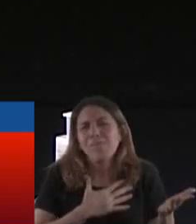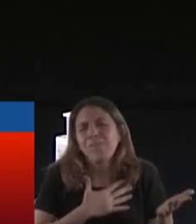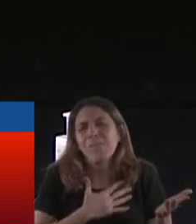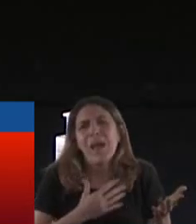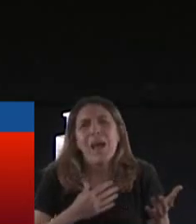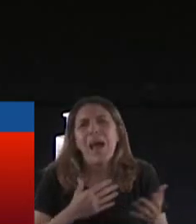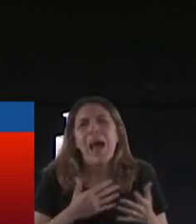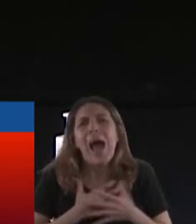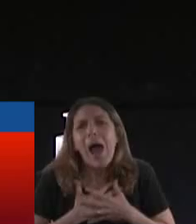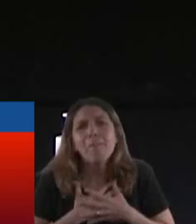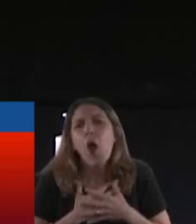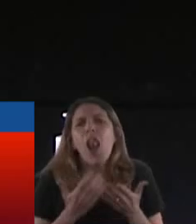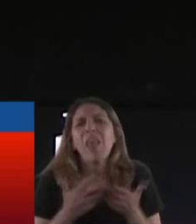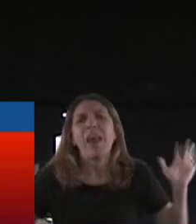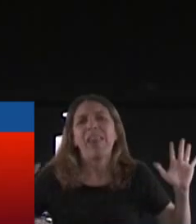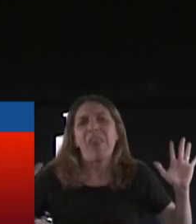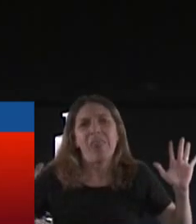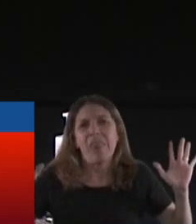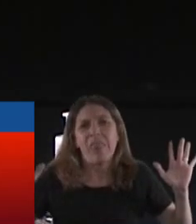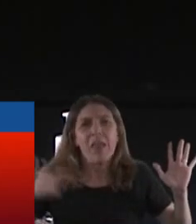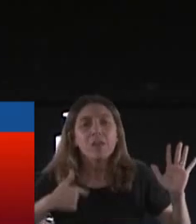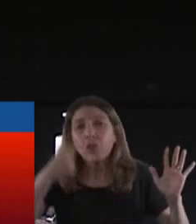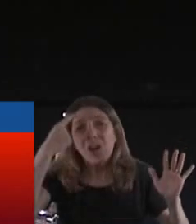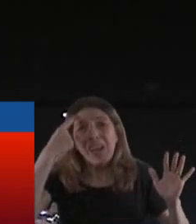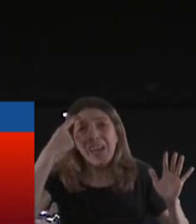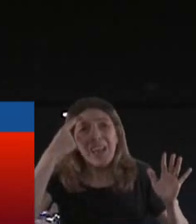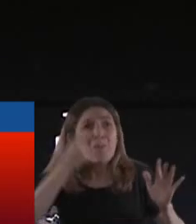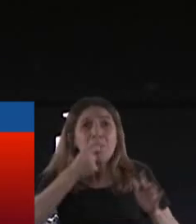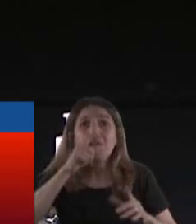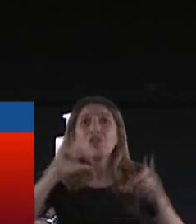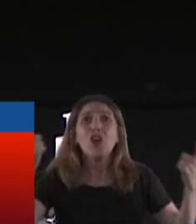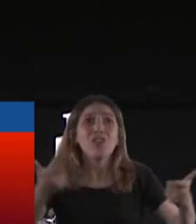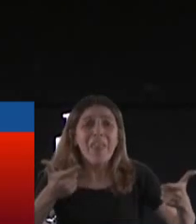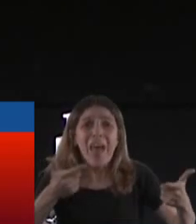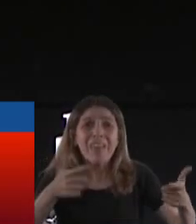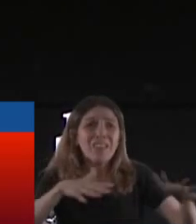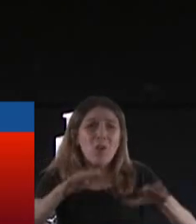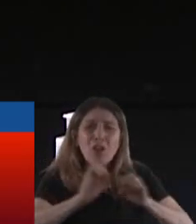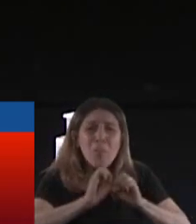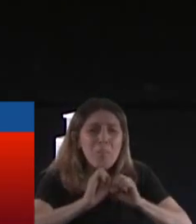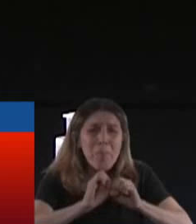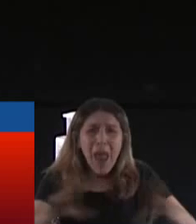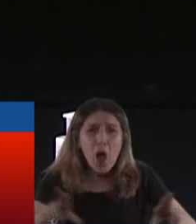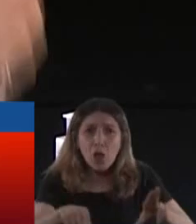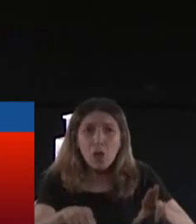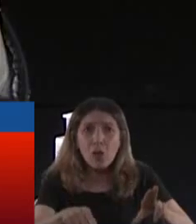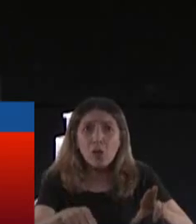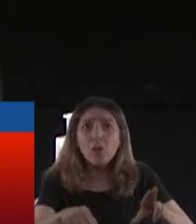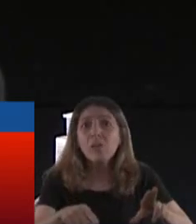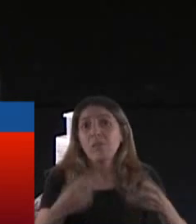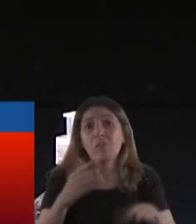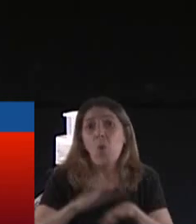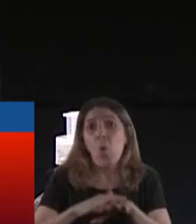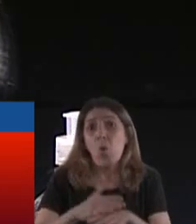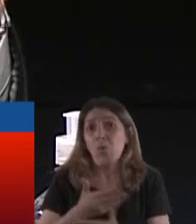libertad y la verdad creo que lo peor que le puede pasar a una sociedad es que por la